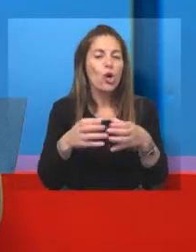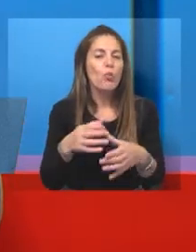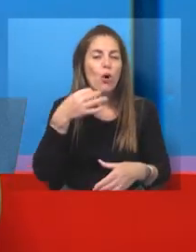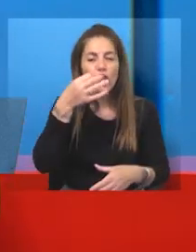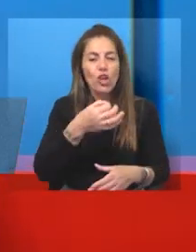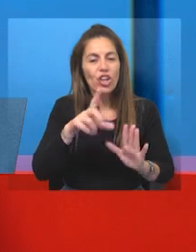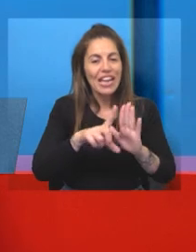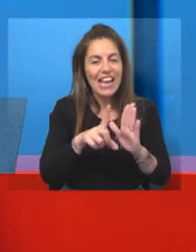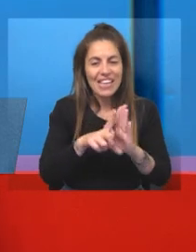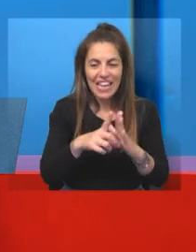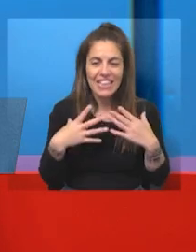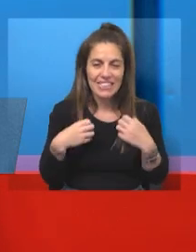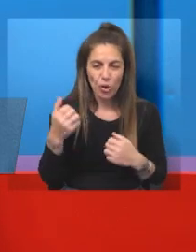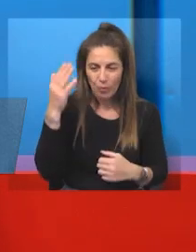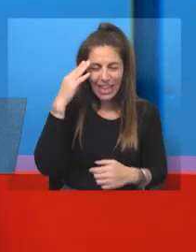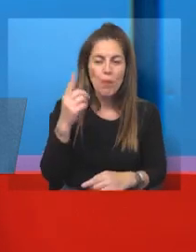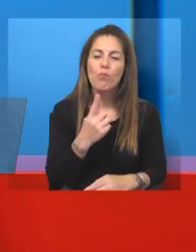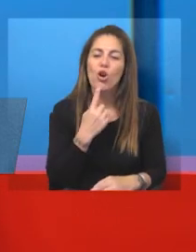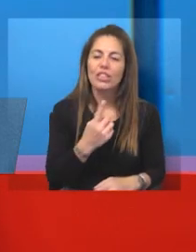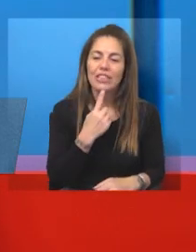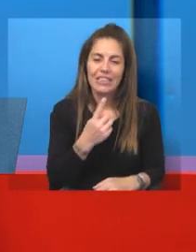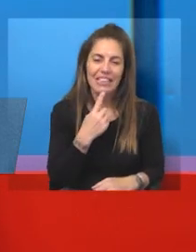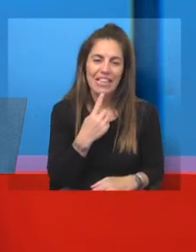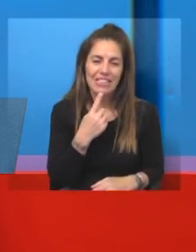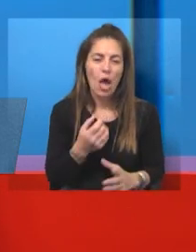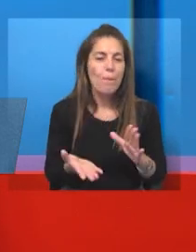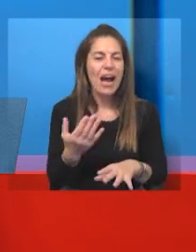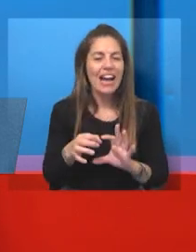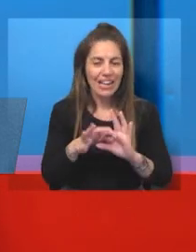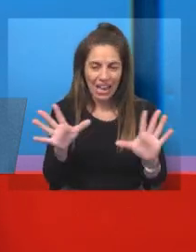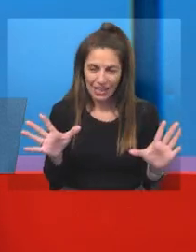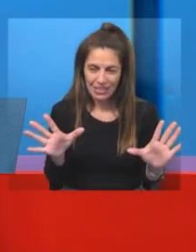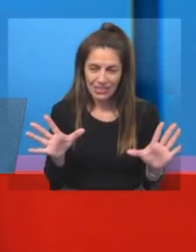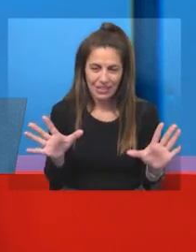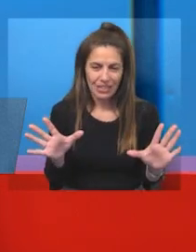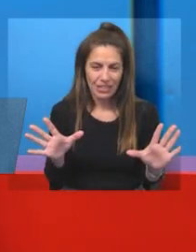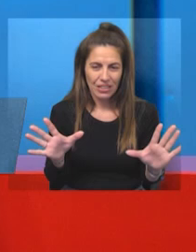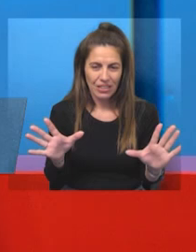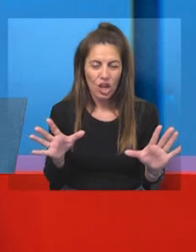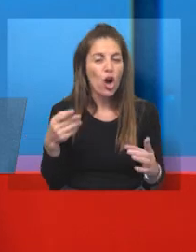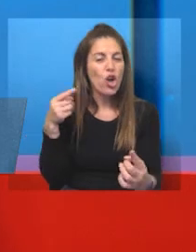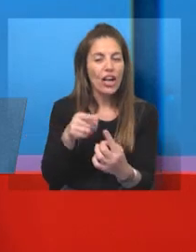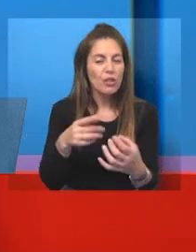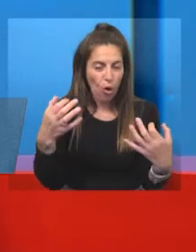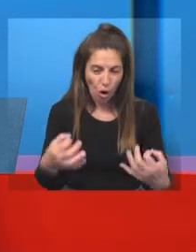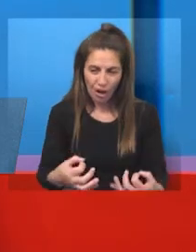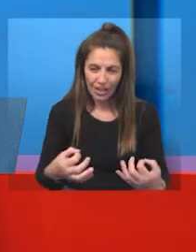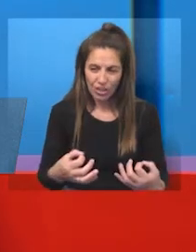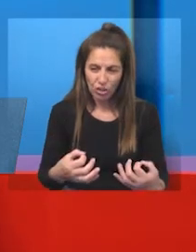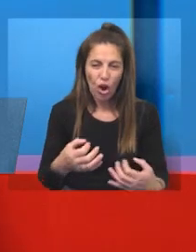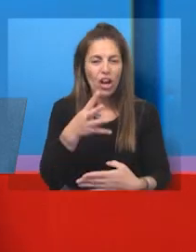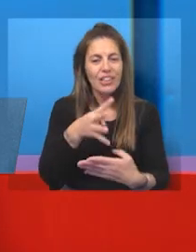es la ley de Salud Mental este políticas más claras con un con objetivos concretos y con la